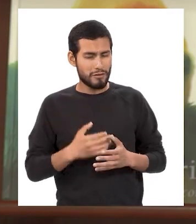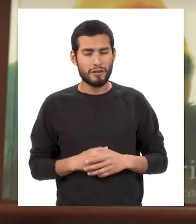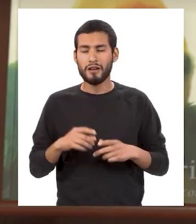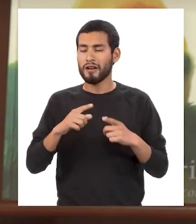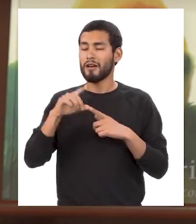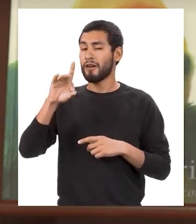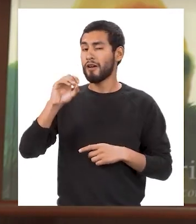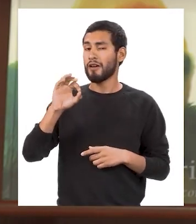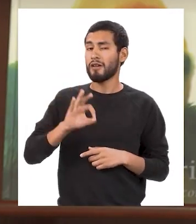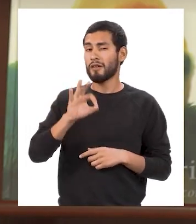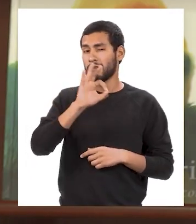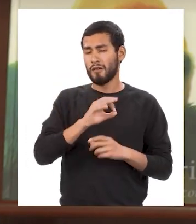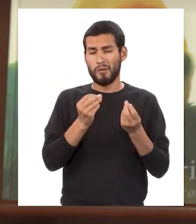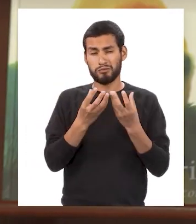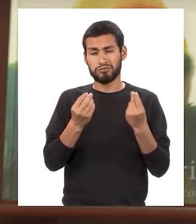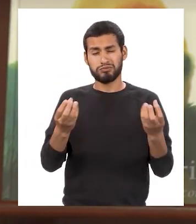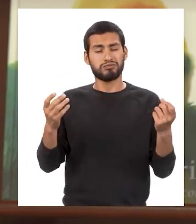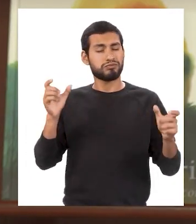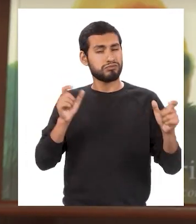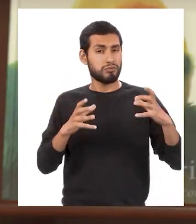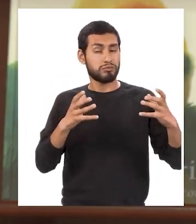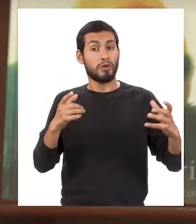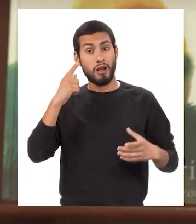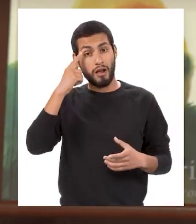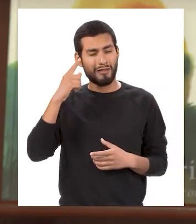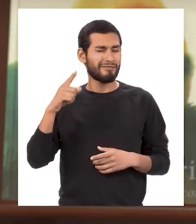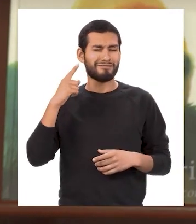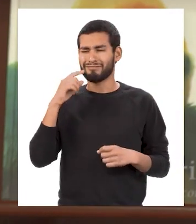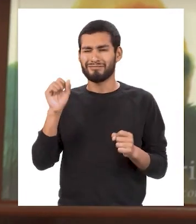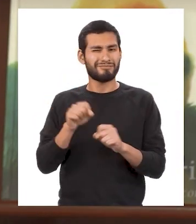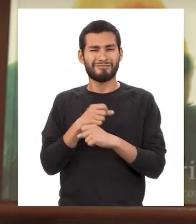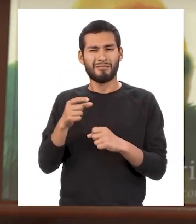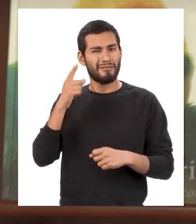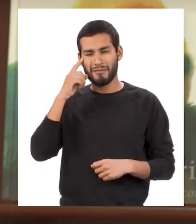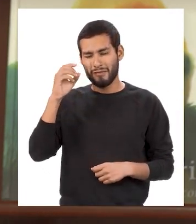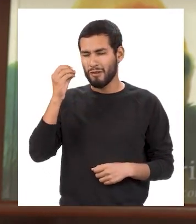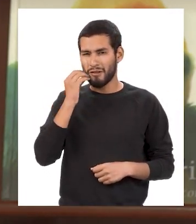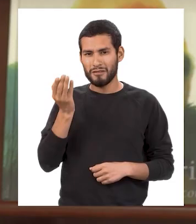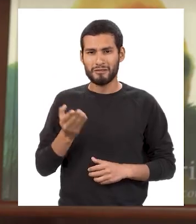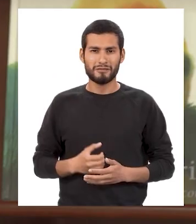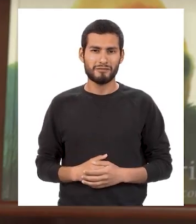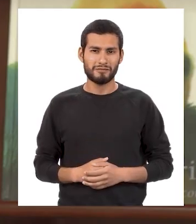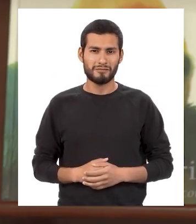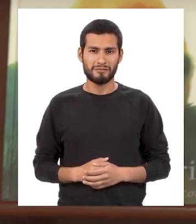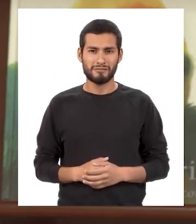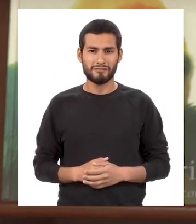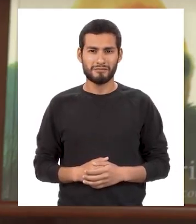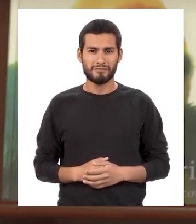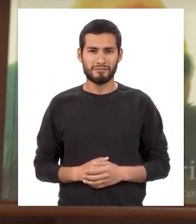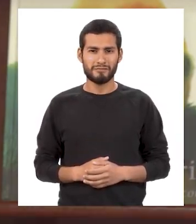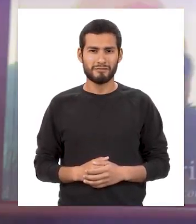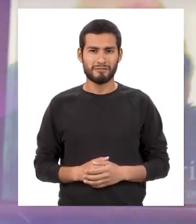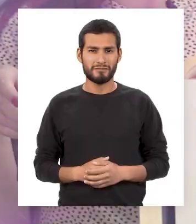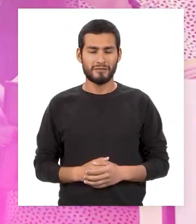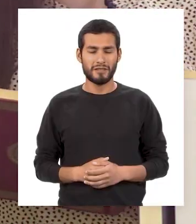Fogg, aunque más del 80% de la población creía que era imprudente.